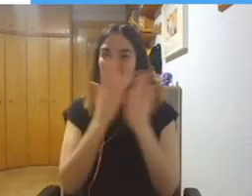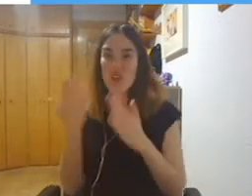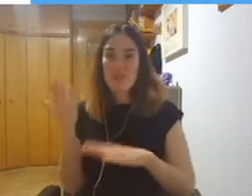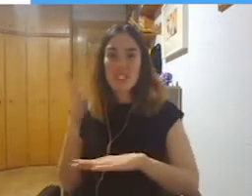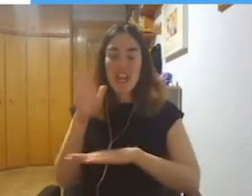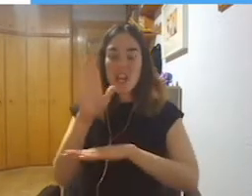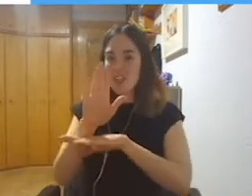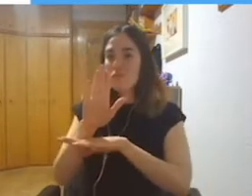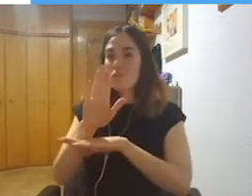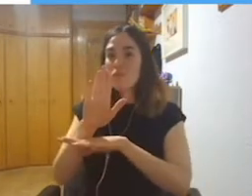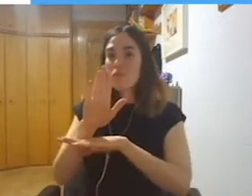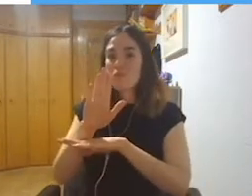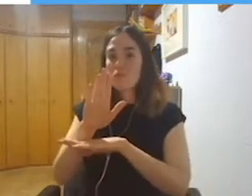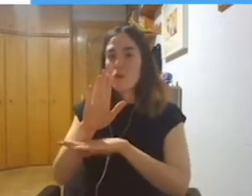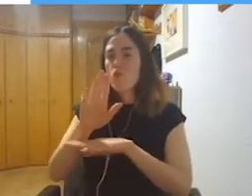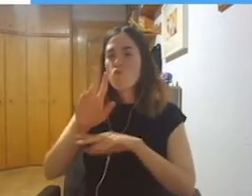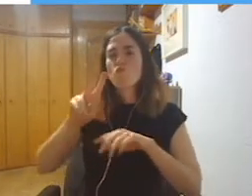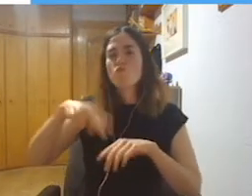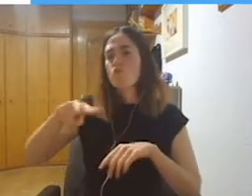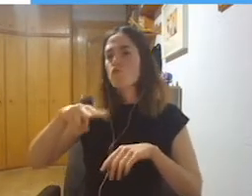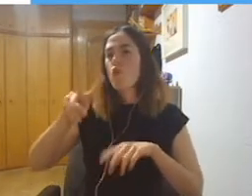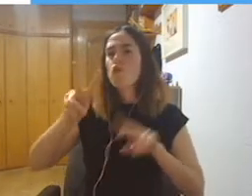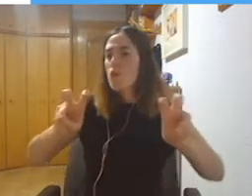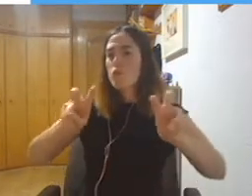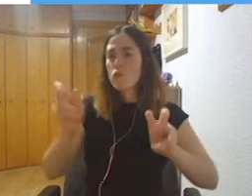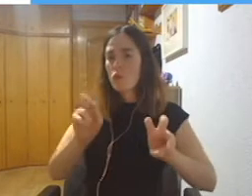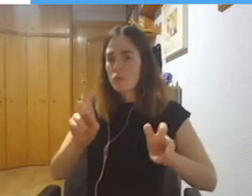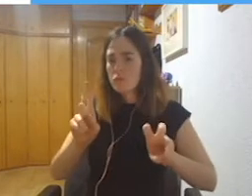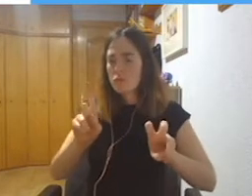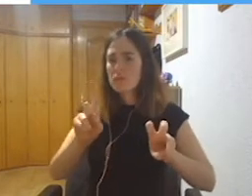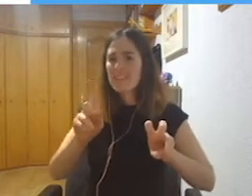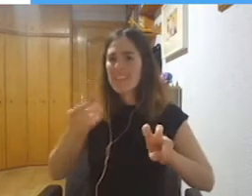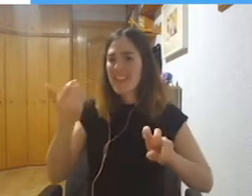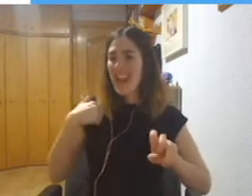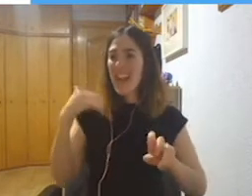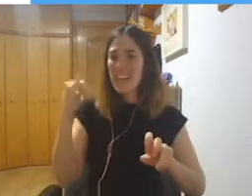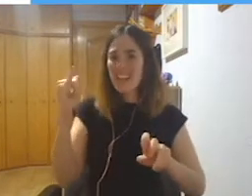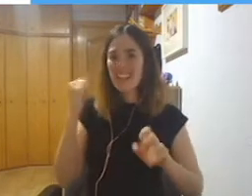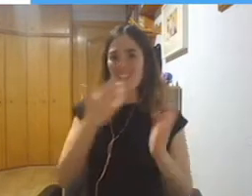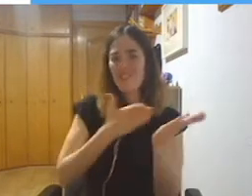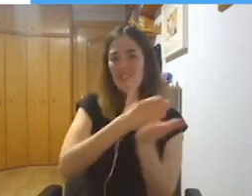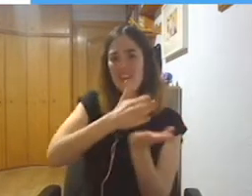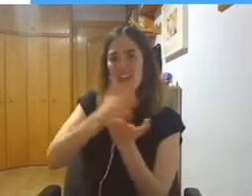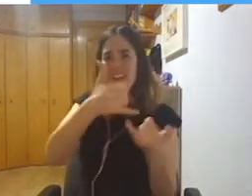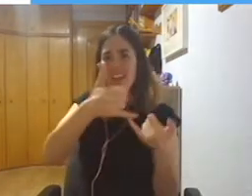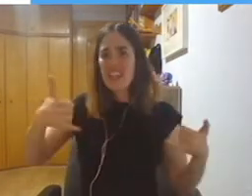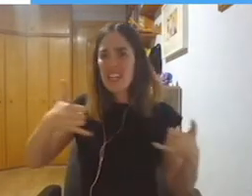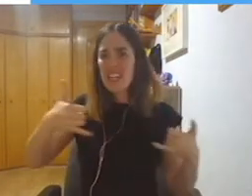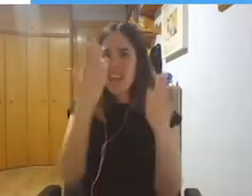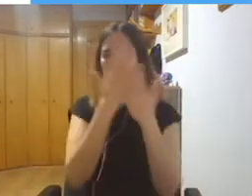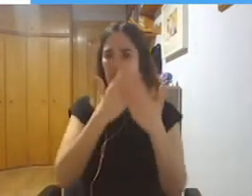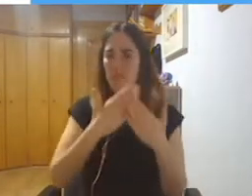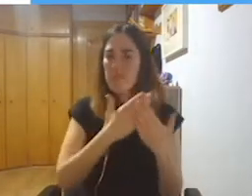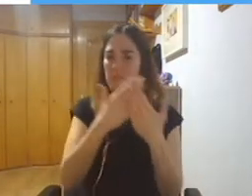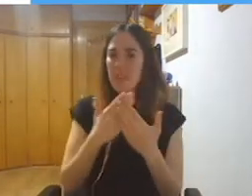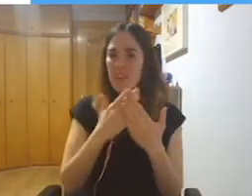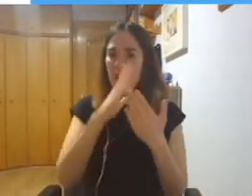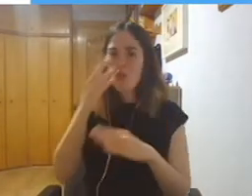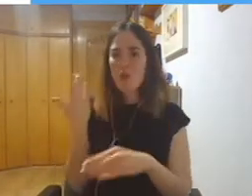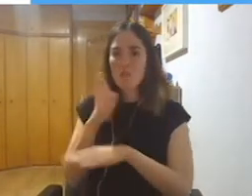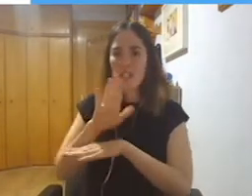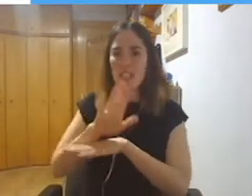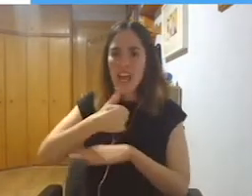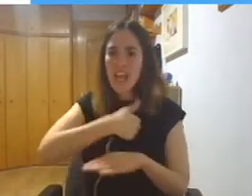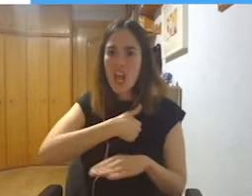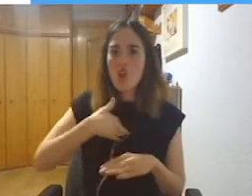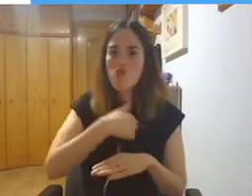representación no es algo nuevo. Quiero decir, ya existían unas líneas de investigación que están relacionadas con la